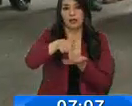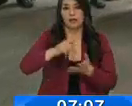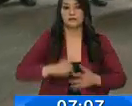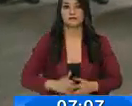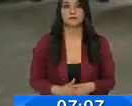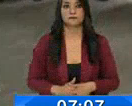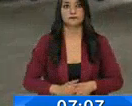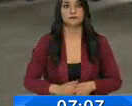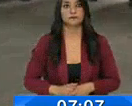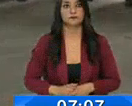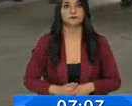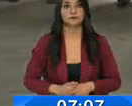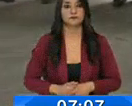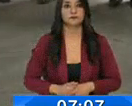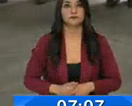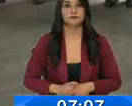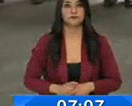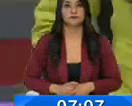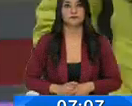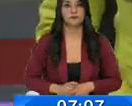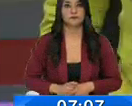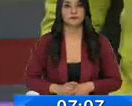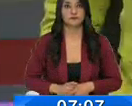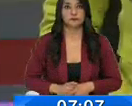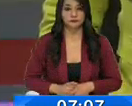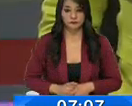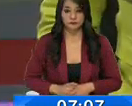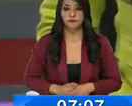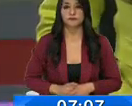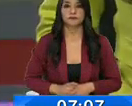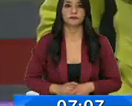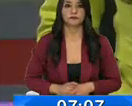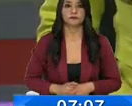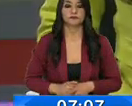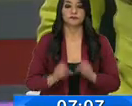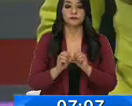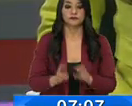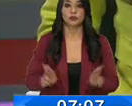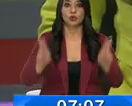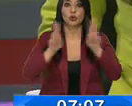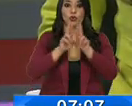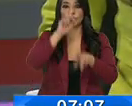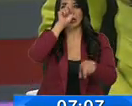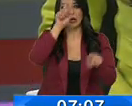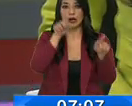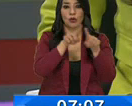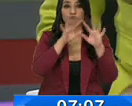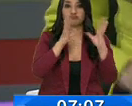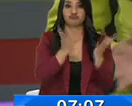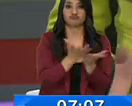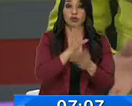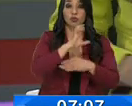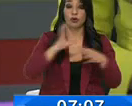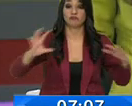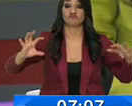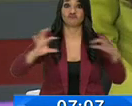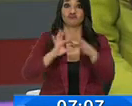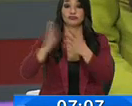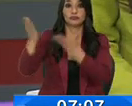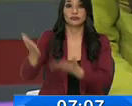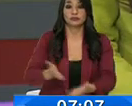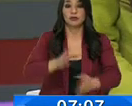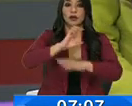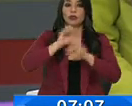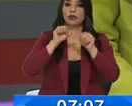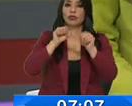Quito informó Andrea Urbe. Y el Sistema de Naciones Unidas y Pacto Global Red Ecuador realizarán el evento Ecuador